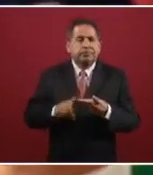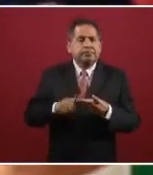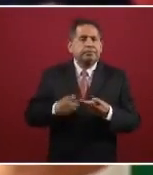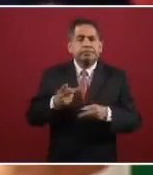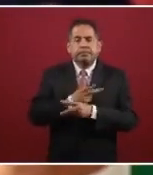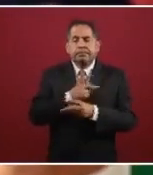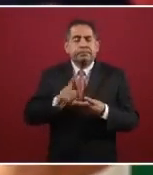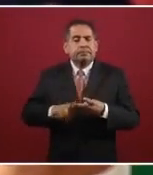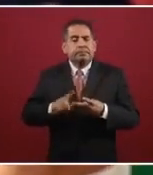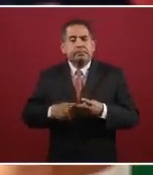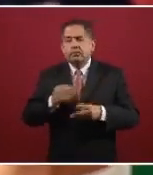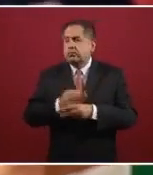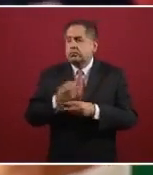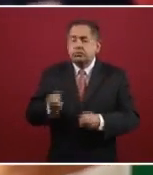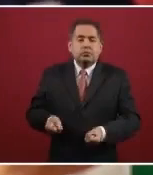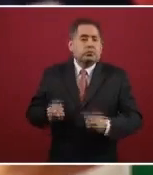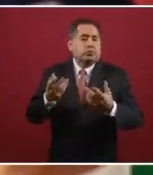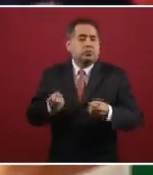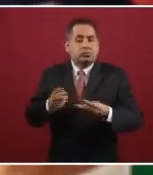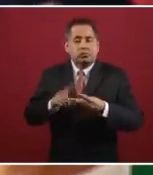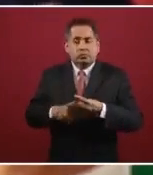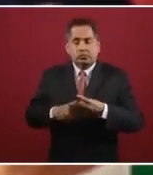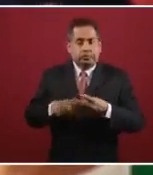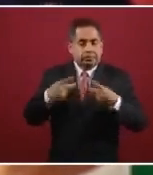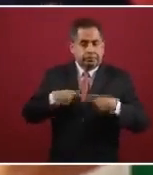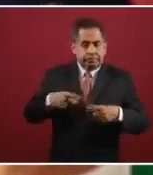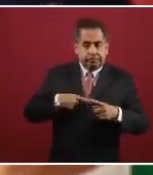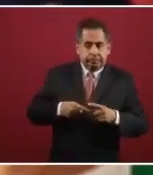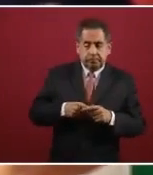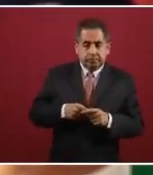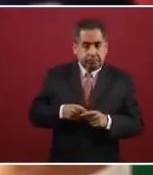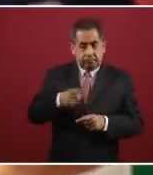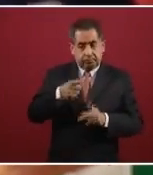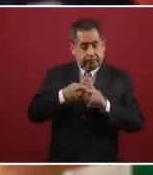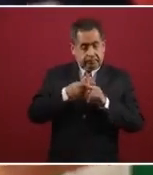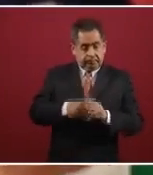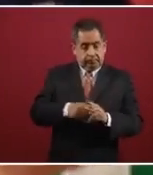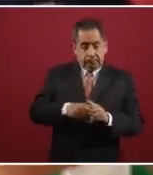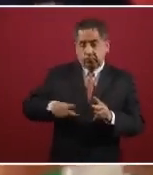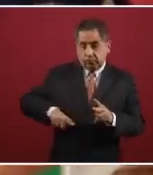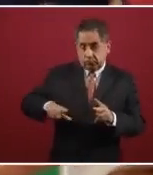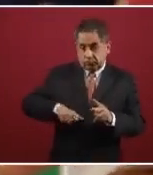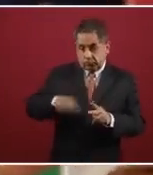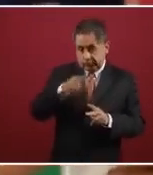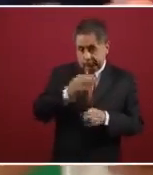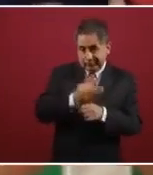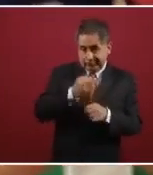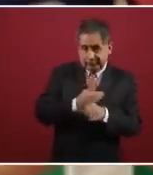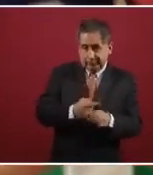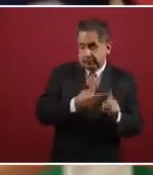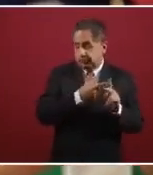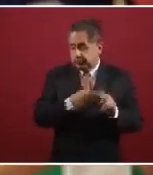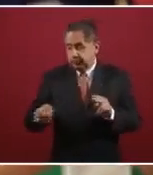se encuentran los números en cuanto a la desaparición de personas desde el inicio del gobierno en cuanto a